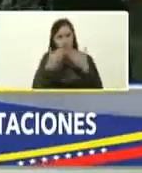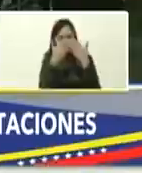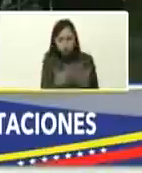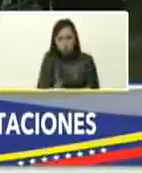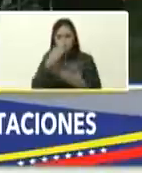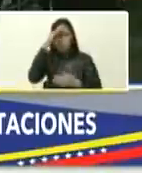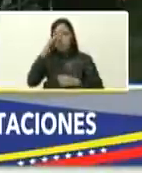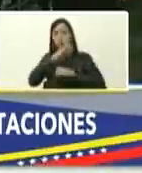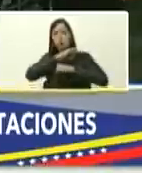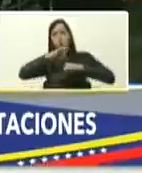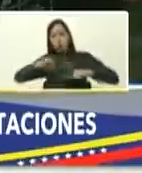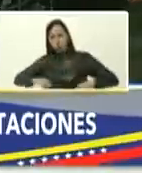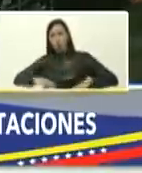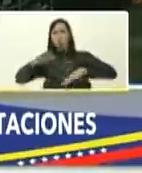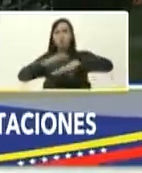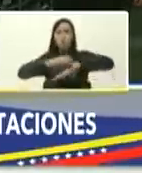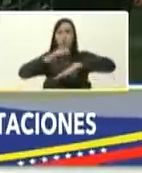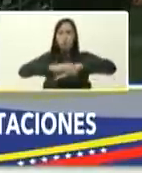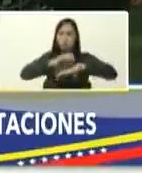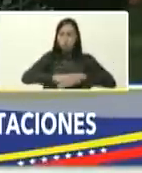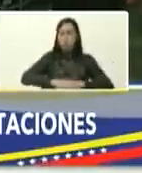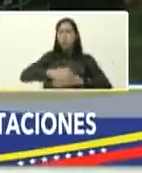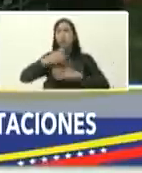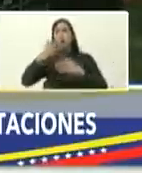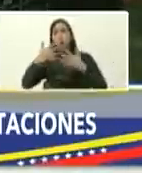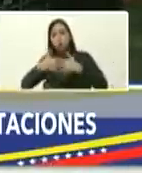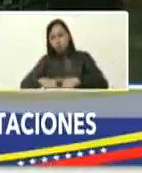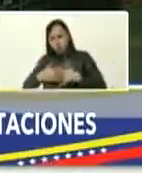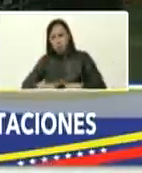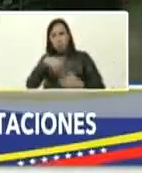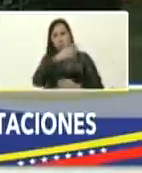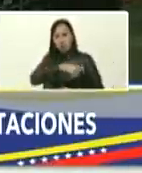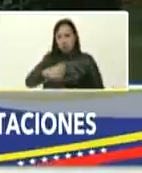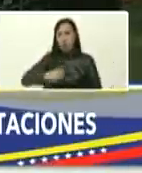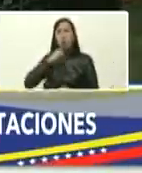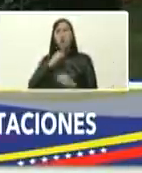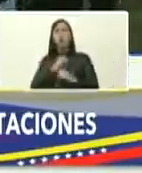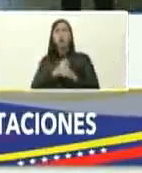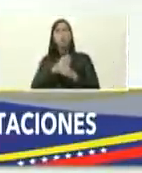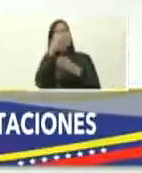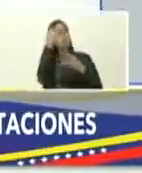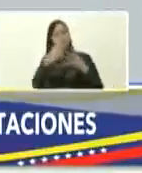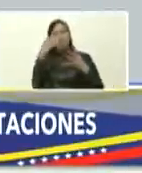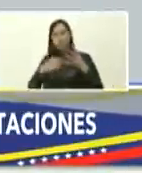militares, para sector industrial, líneas de producción en general,